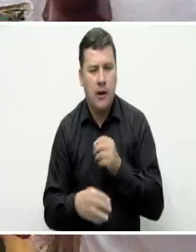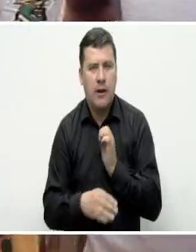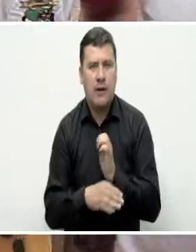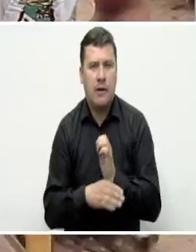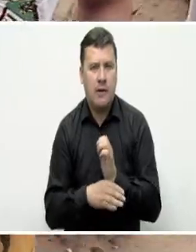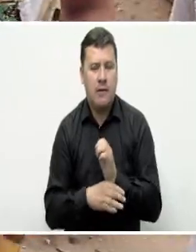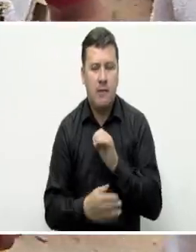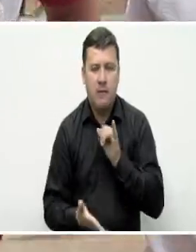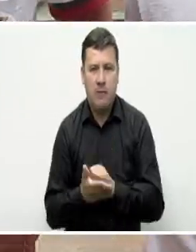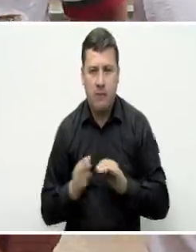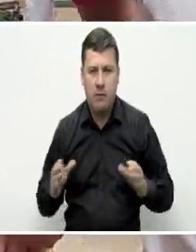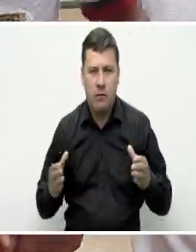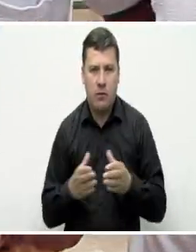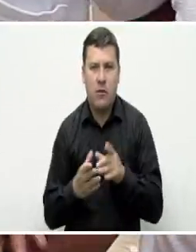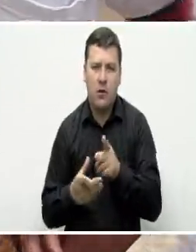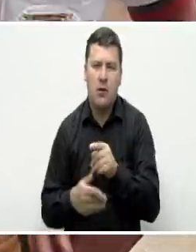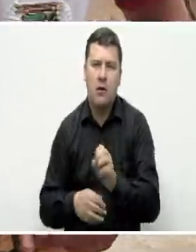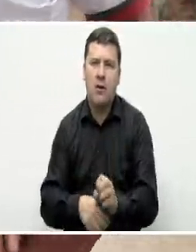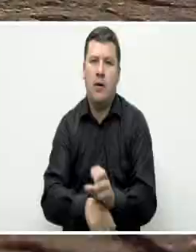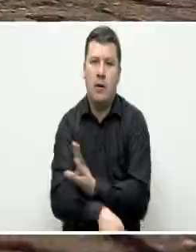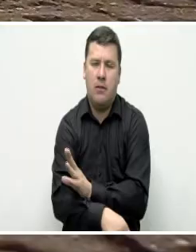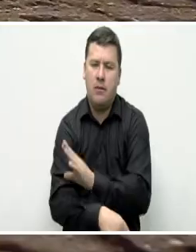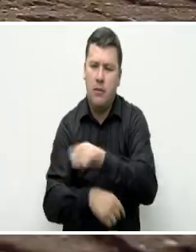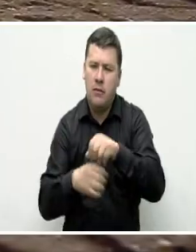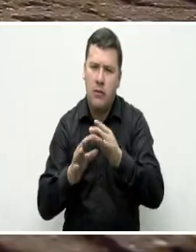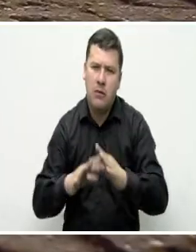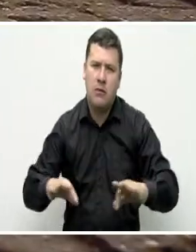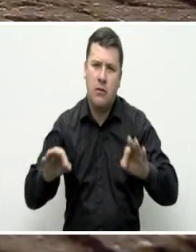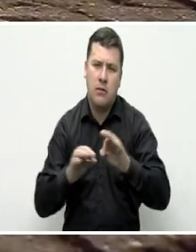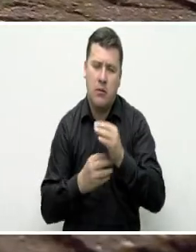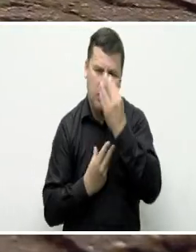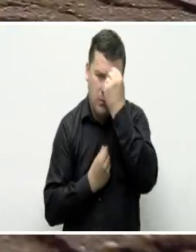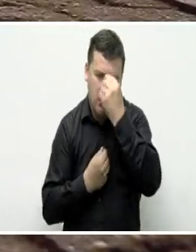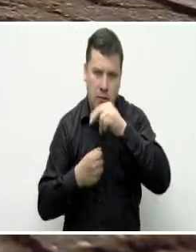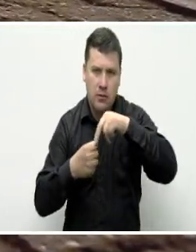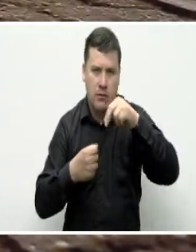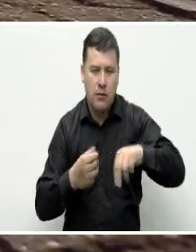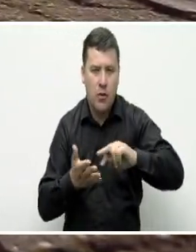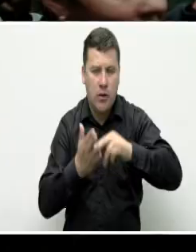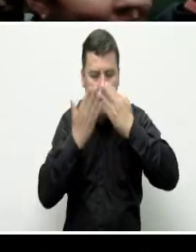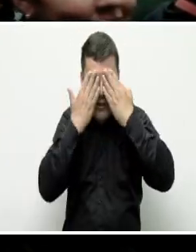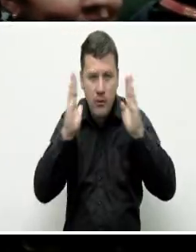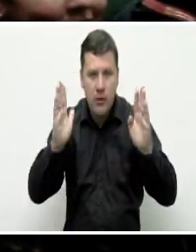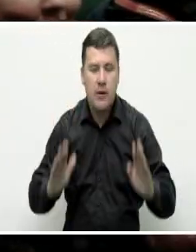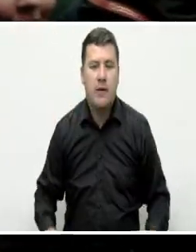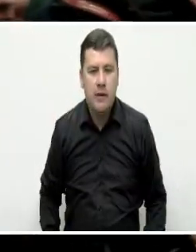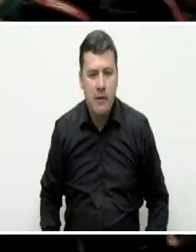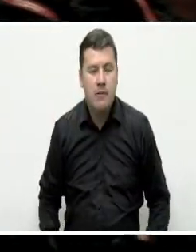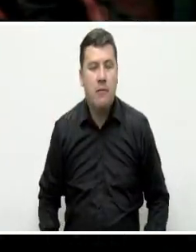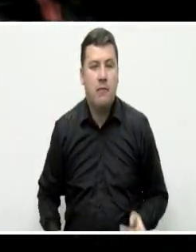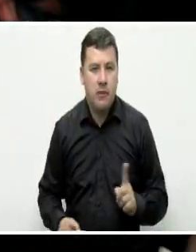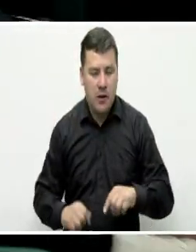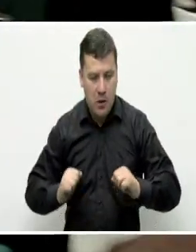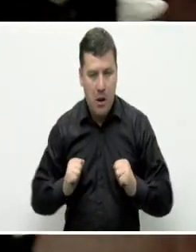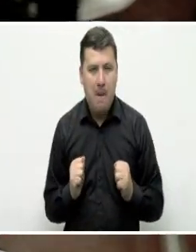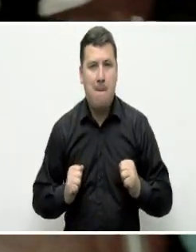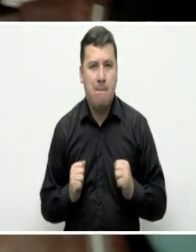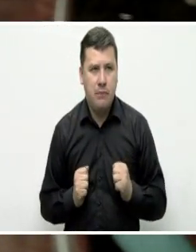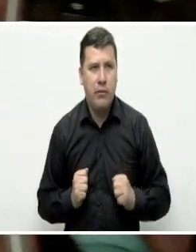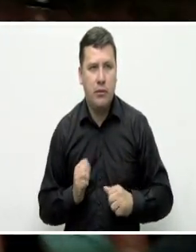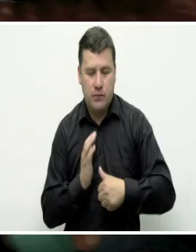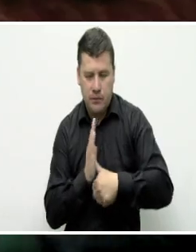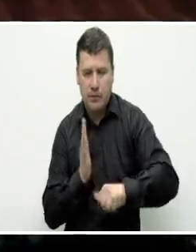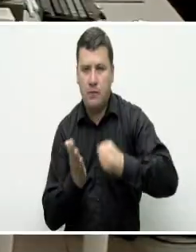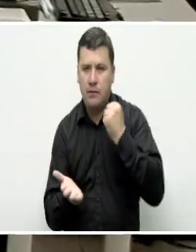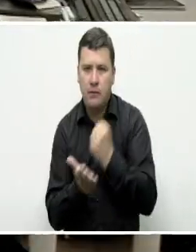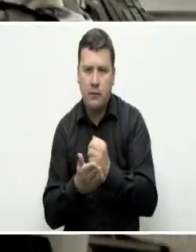y al mismo tiempo fueron sensibilizados sobre la importancia de los valores cívicos y democráticos. También en Bogotá, los niños se tomaron la